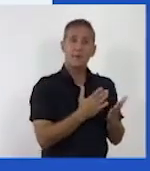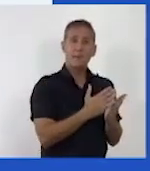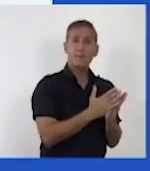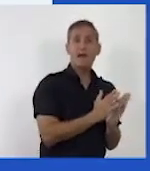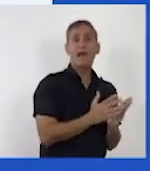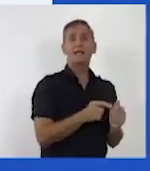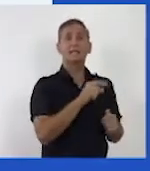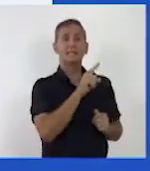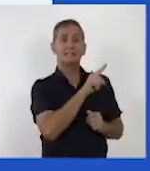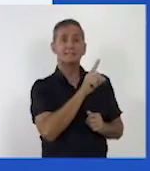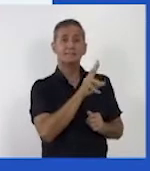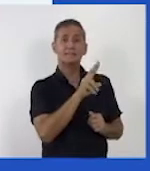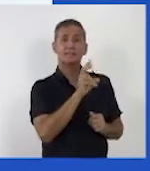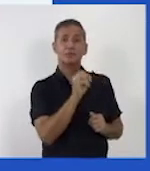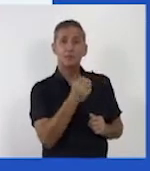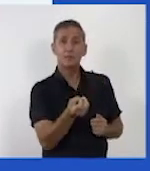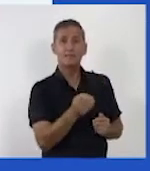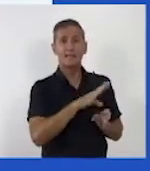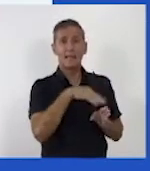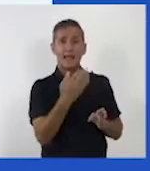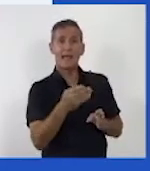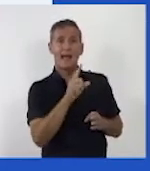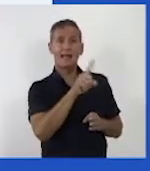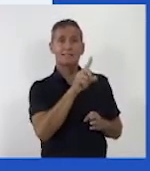120 a las 126